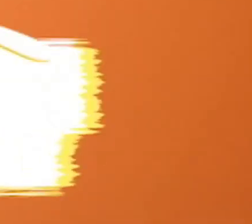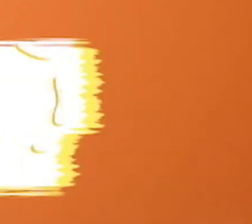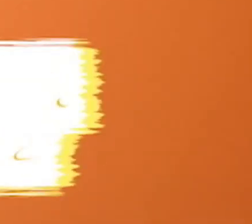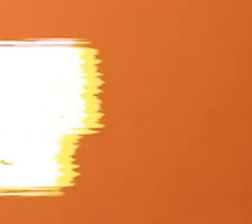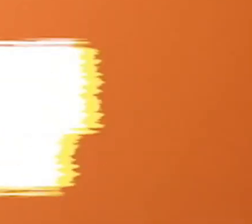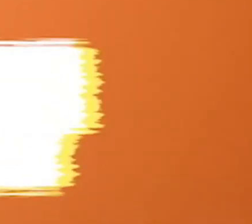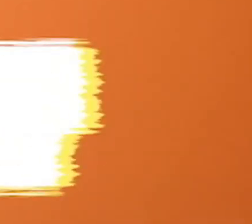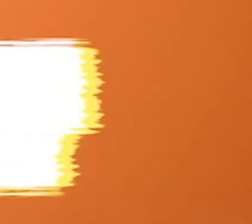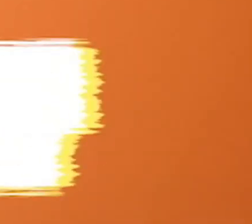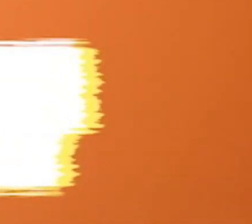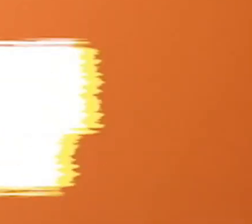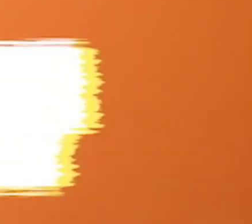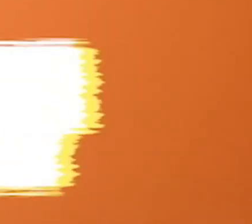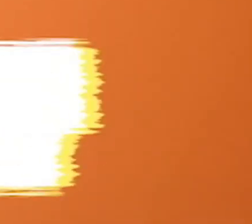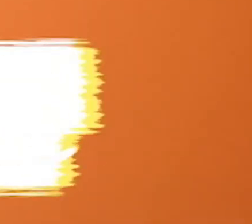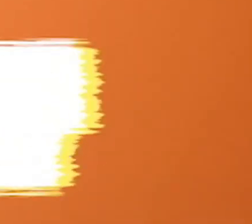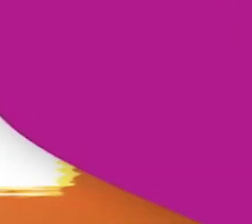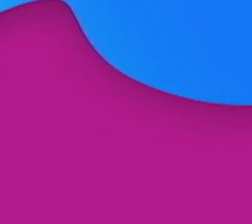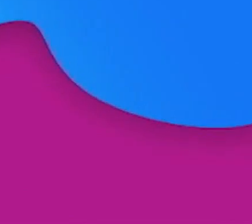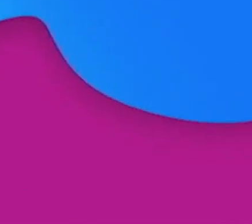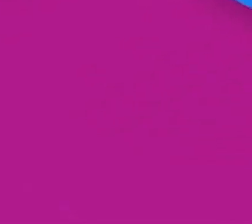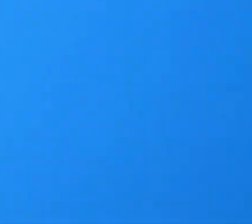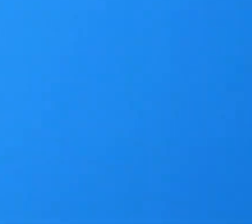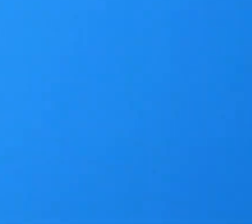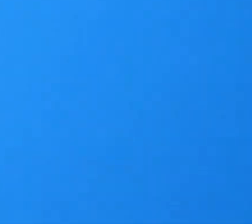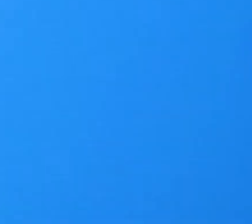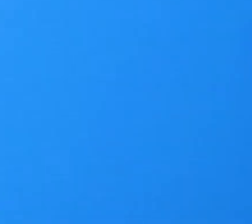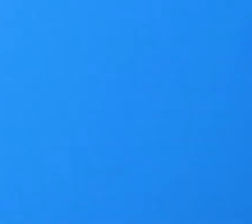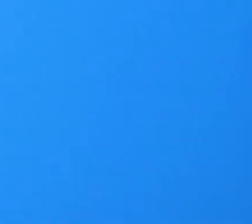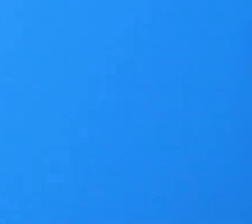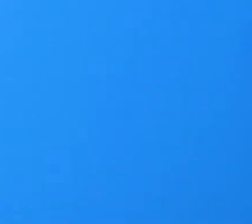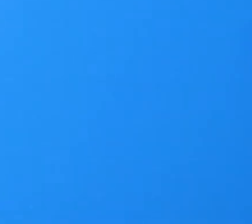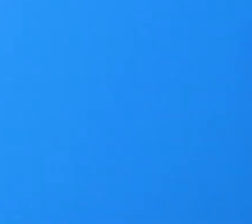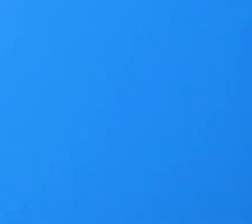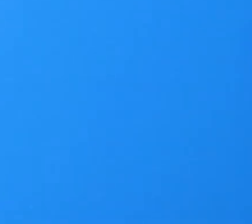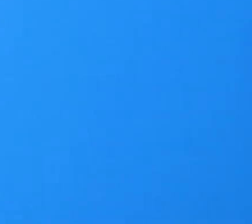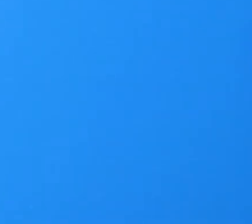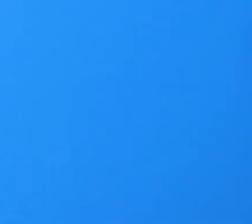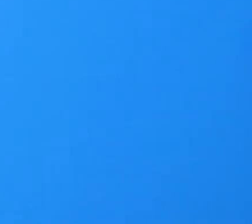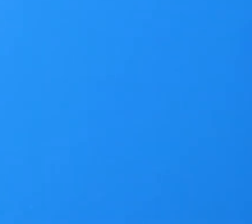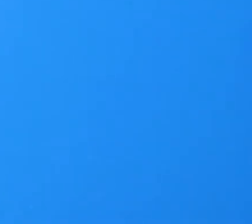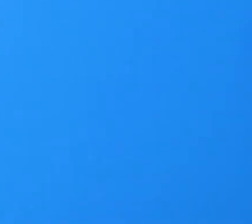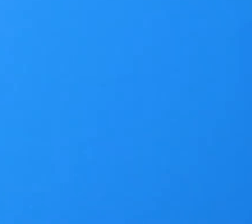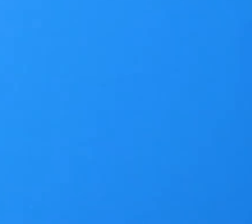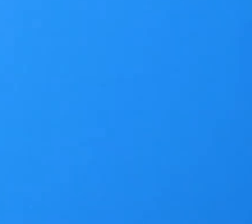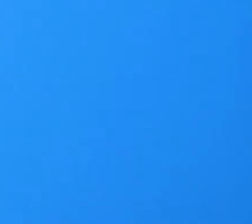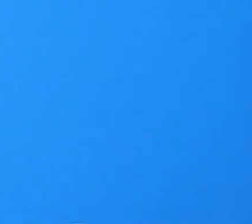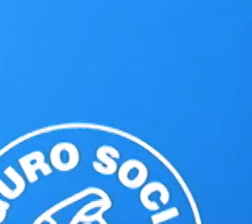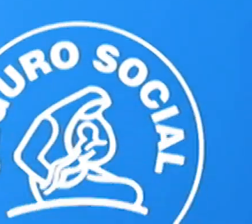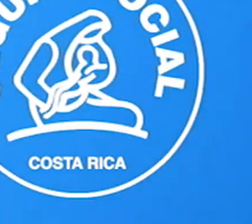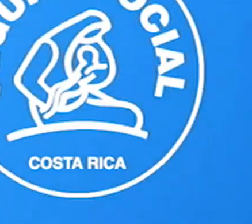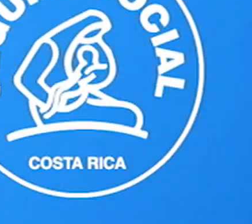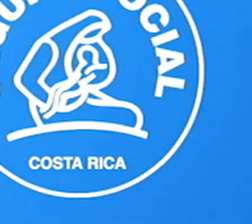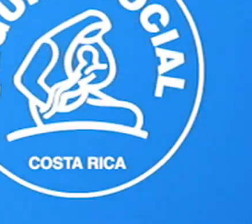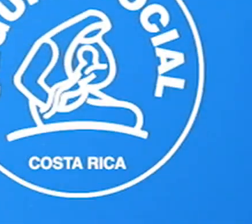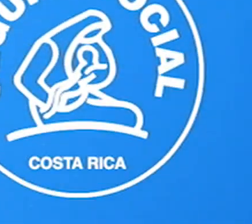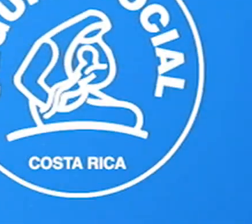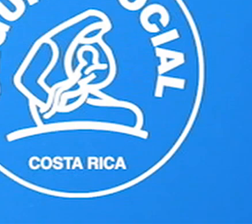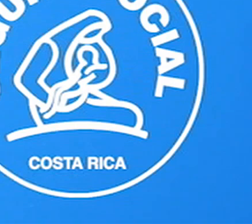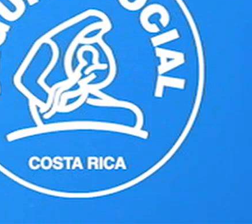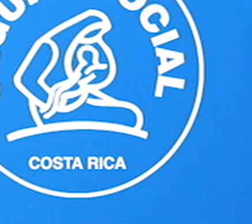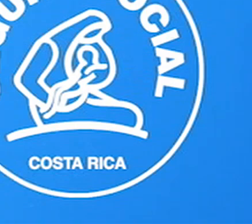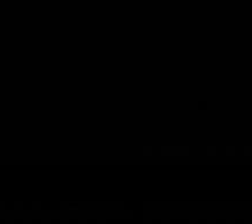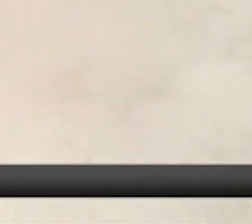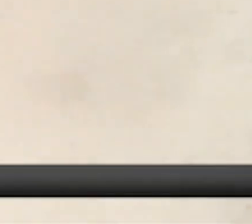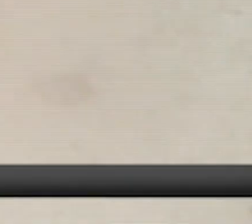supuesto, recordá usar la mascarilla. Por un verano seguro. Caja Costarricense de Seguro